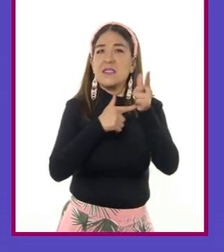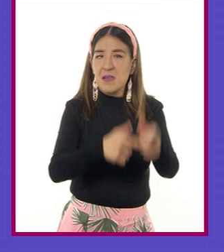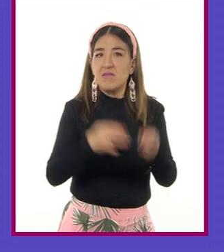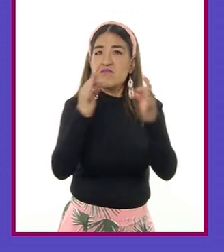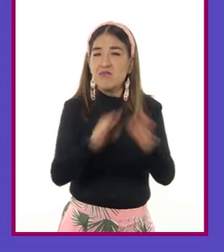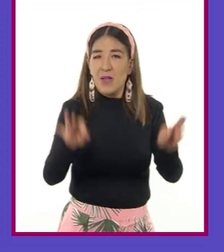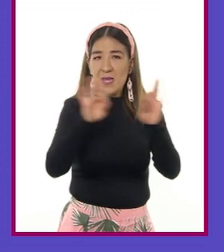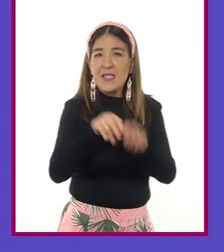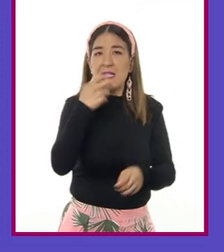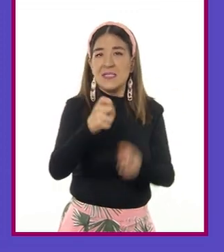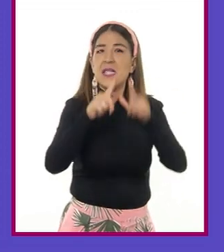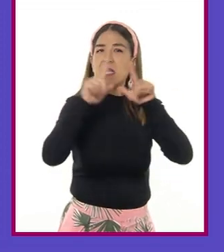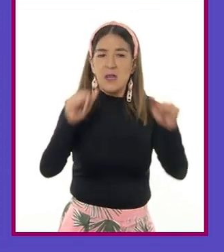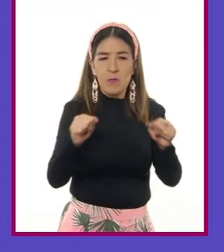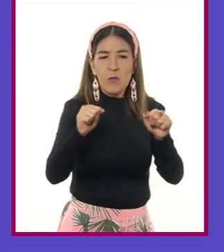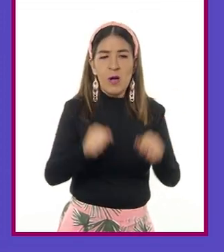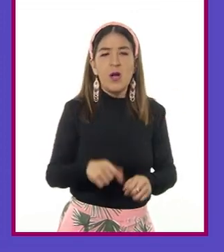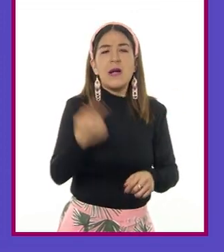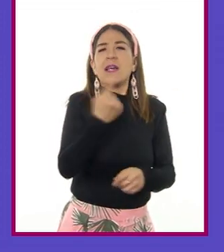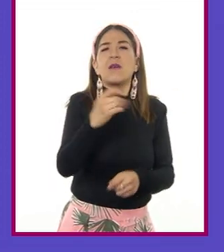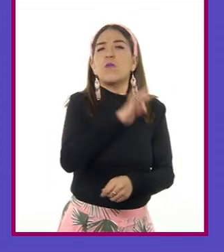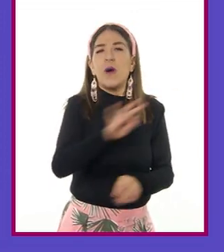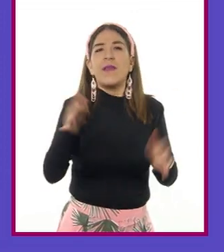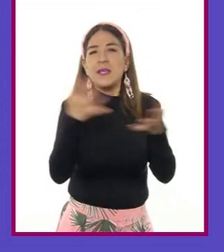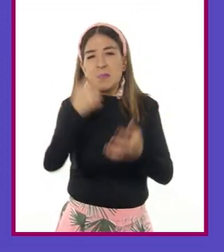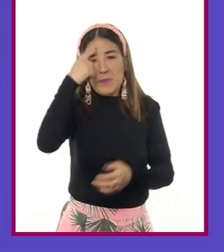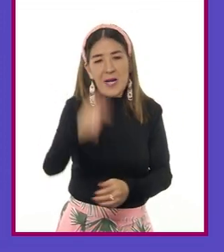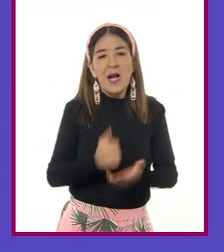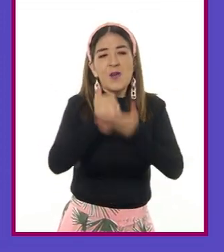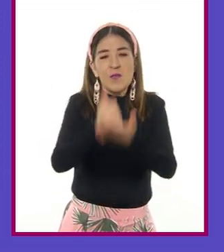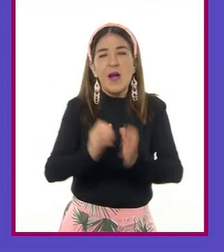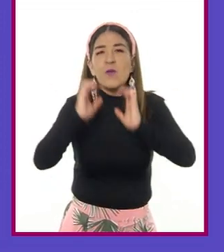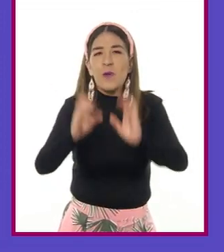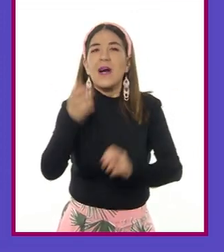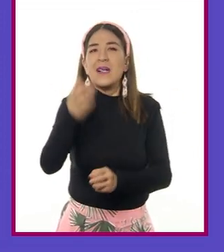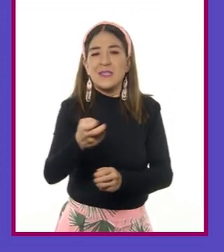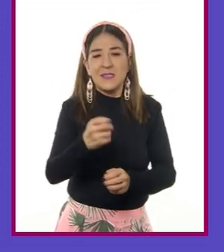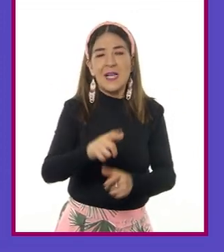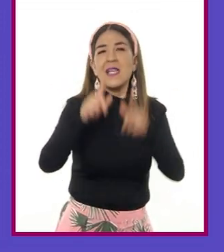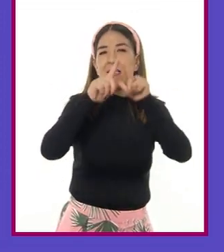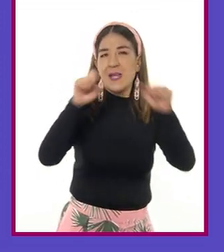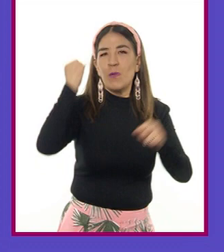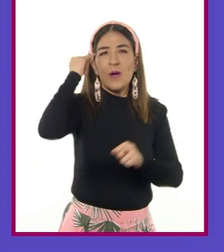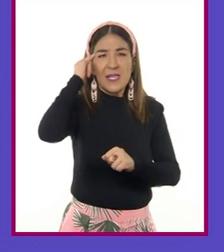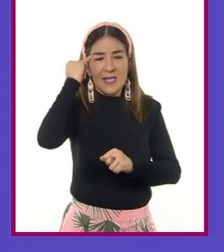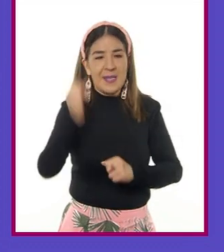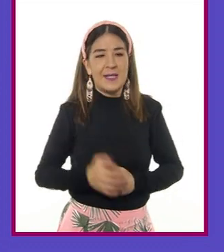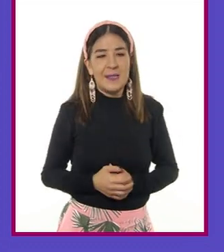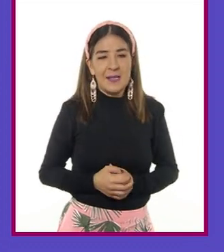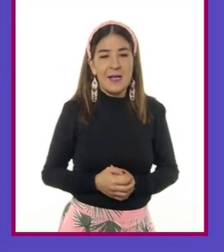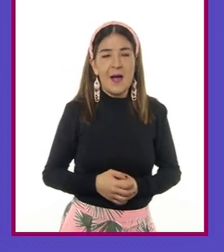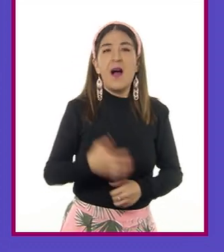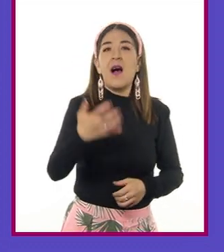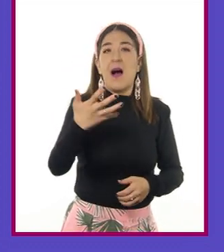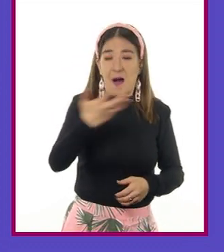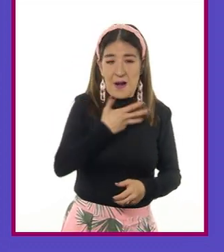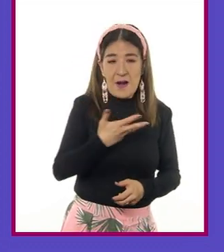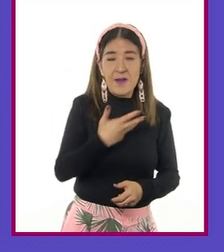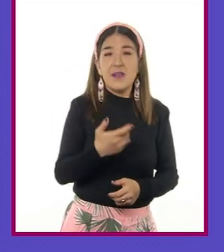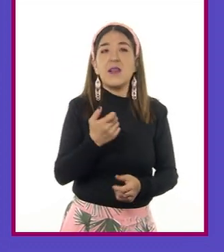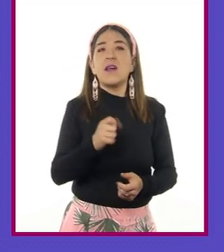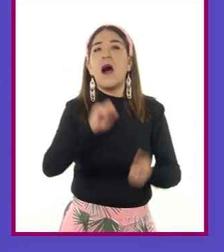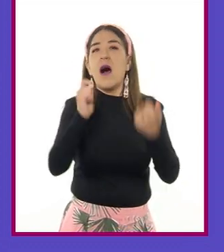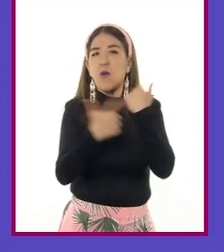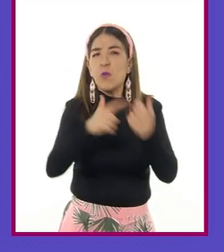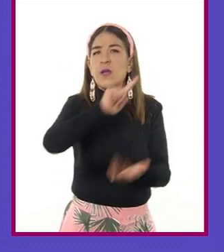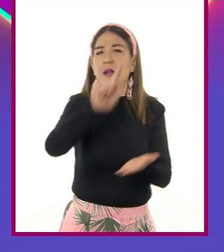se puede hacer para ayudar con la conservación de las lenguas indígenas? ¿Existe alguna ley que proteja a